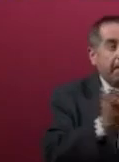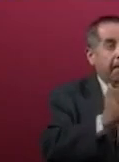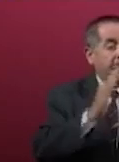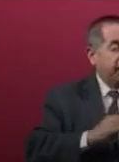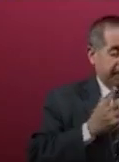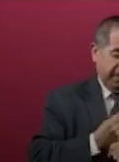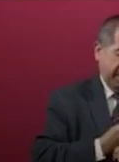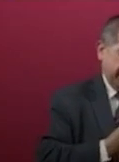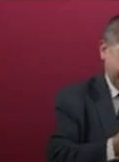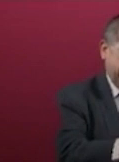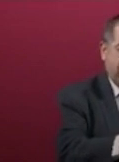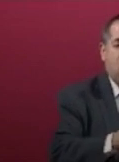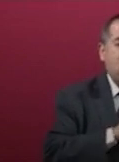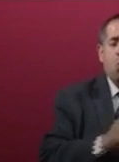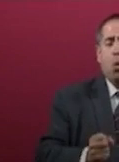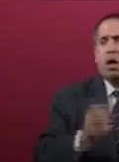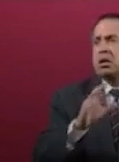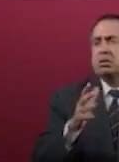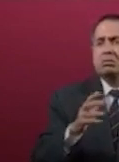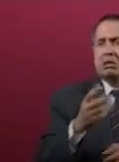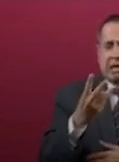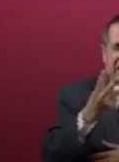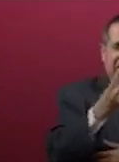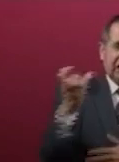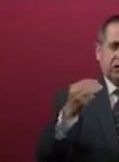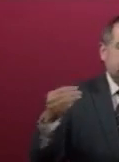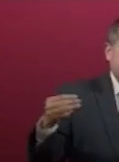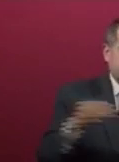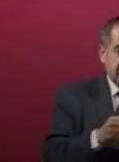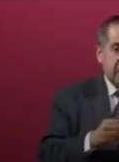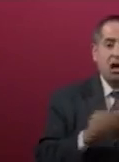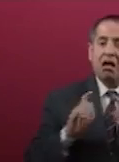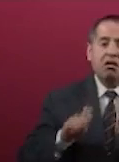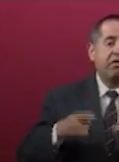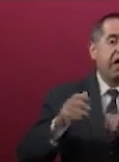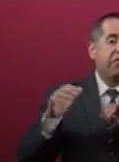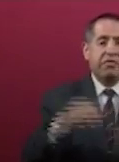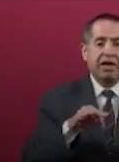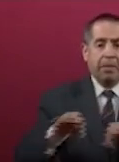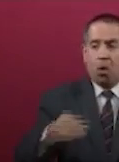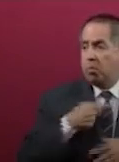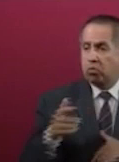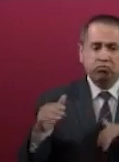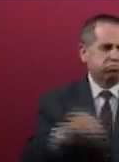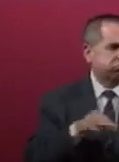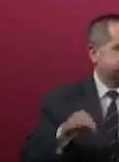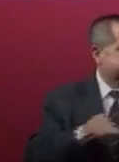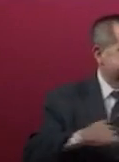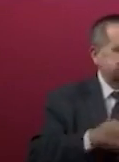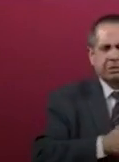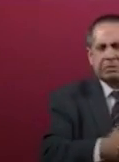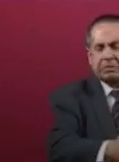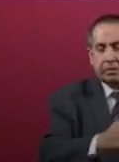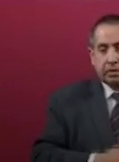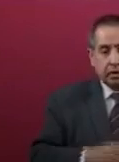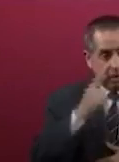artículo 19 para tipificar como delitos graves y sin derecho a fianza el fraude electoral, la corrupción y el robo de combustible y la creación de la